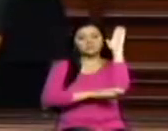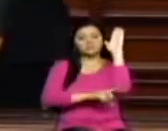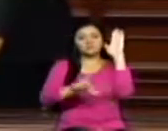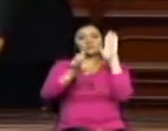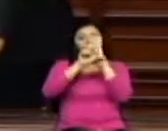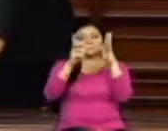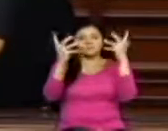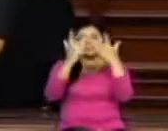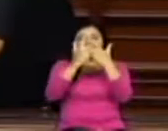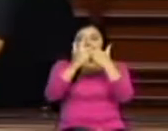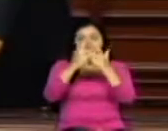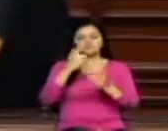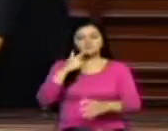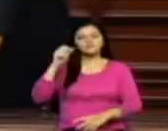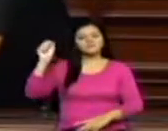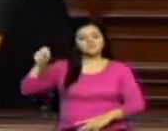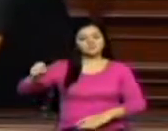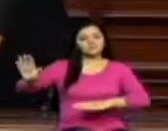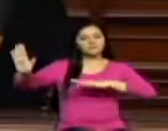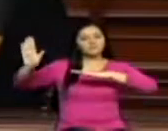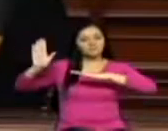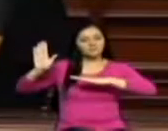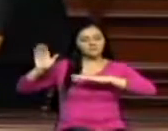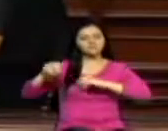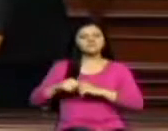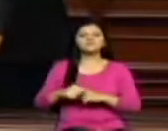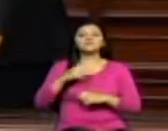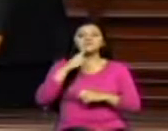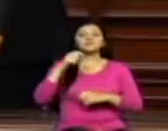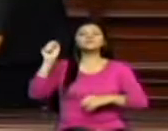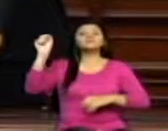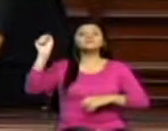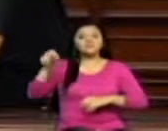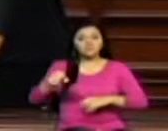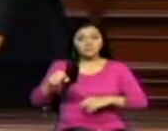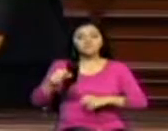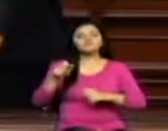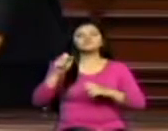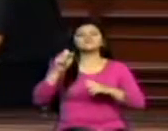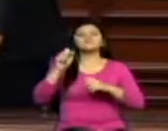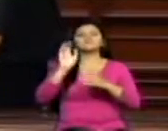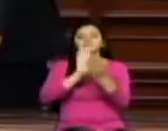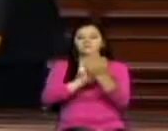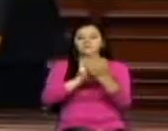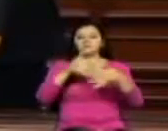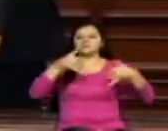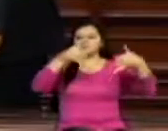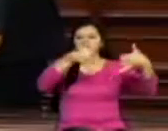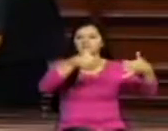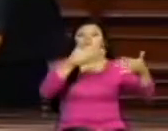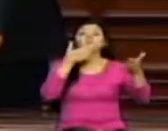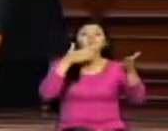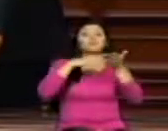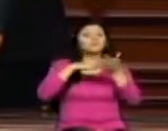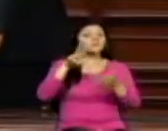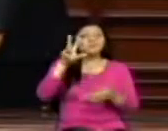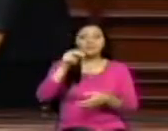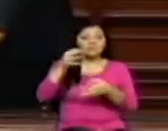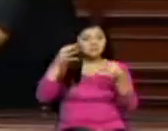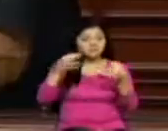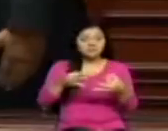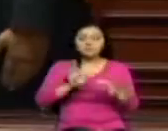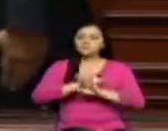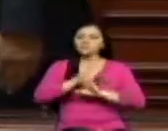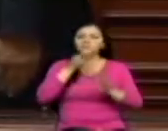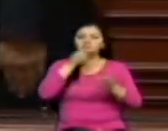Perú? Sí, juro. Si así lo hace, que Dios y la patria lo premien. Si no, que él y la Nación se lo